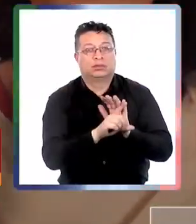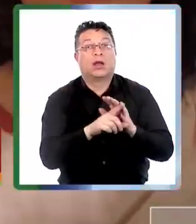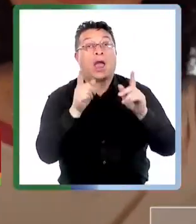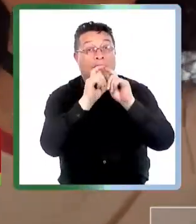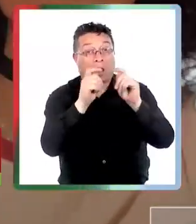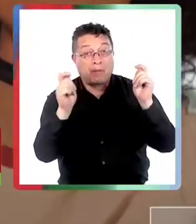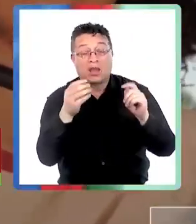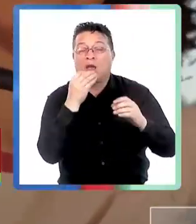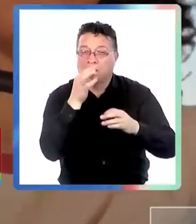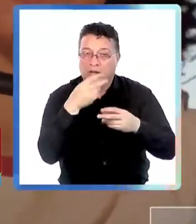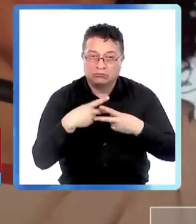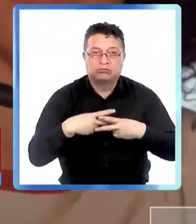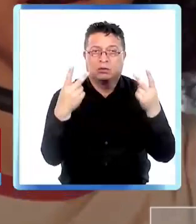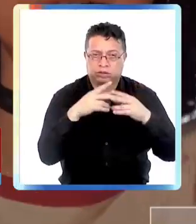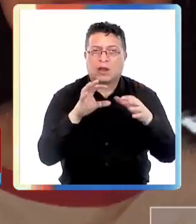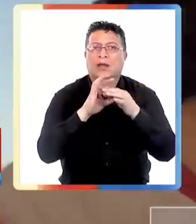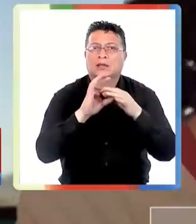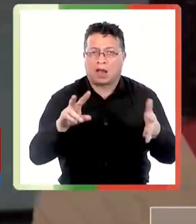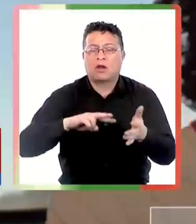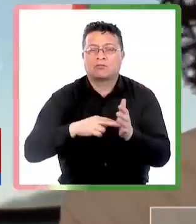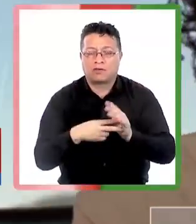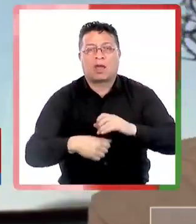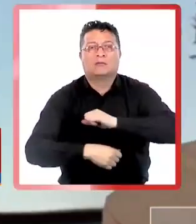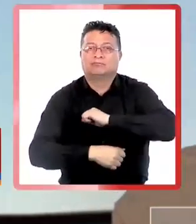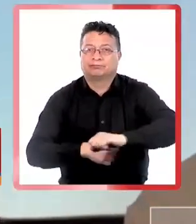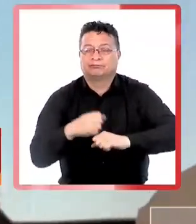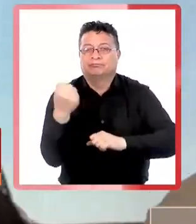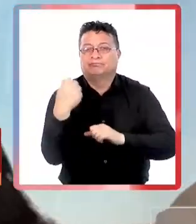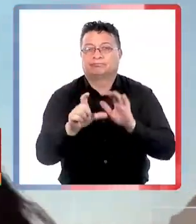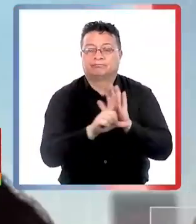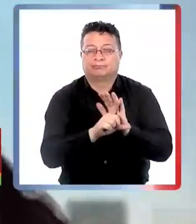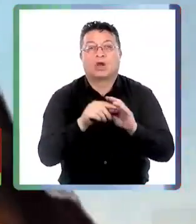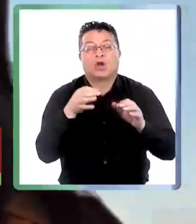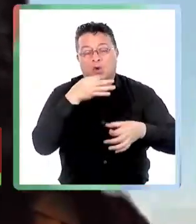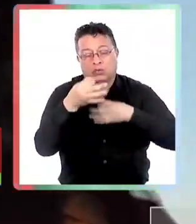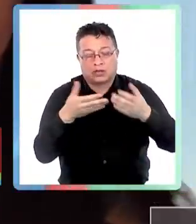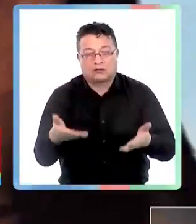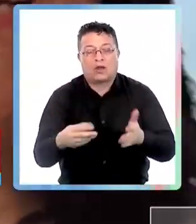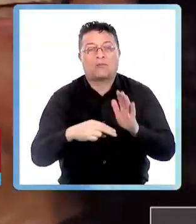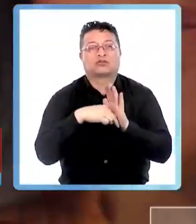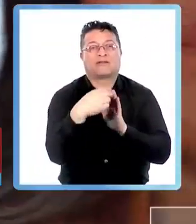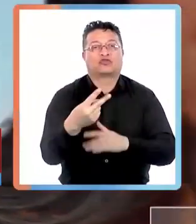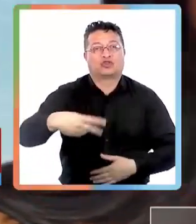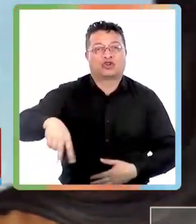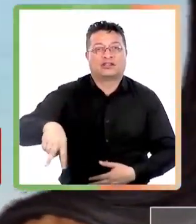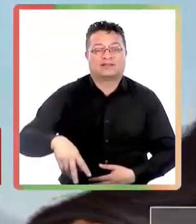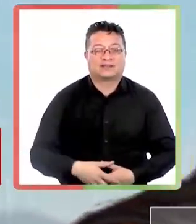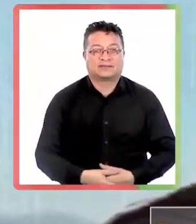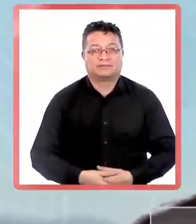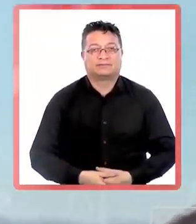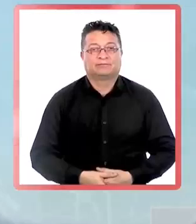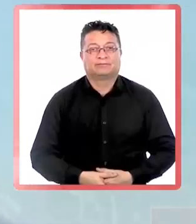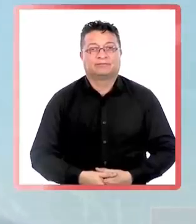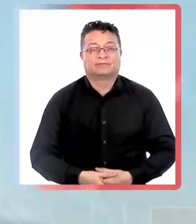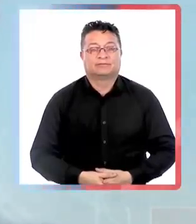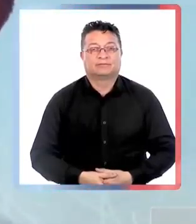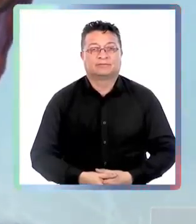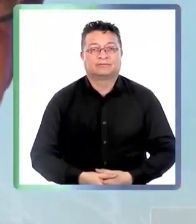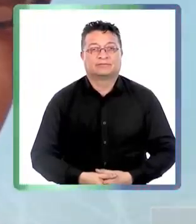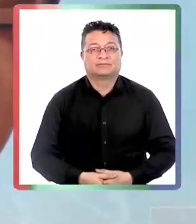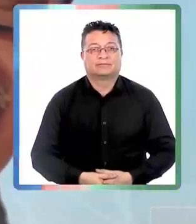la delincuencia. Una campaña busca visibilizar este grave problema y prevenir delitos. Esto y más en Portavoz Noticias.